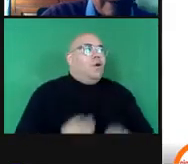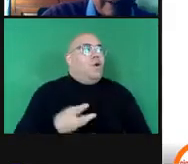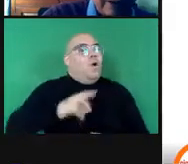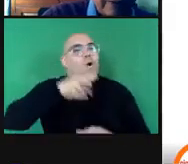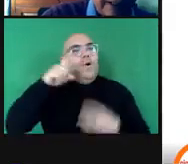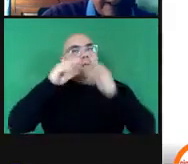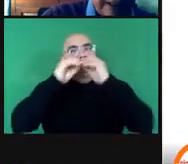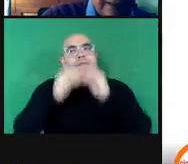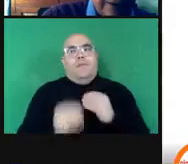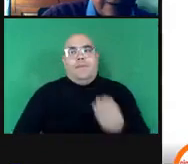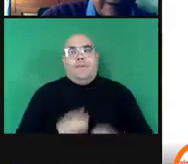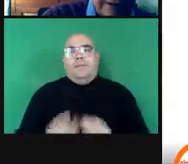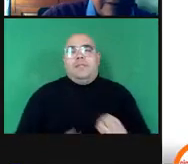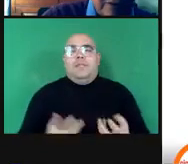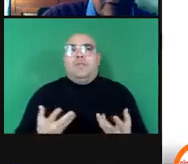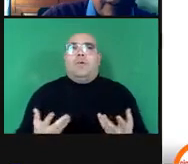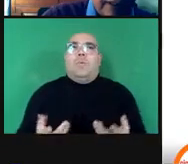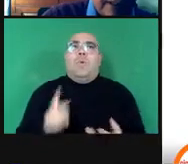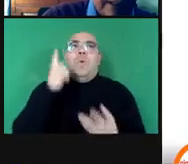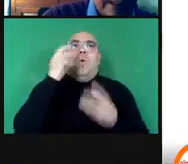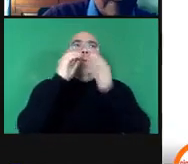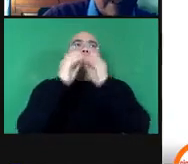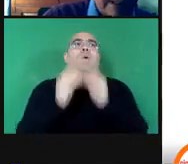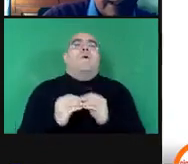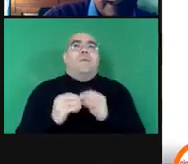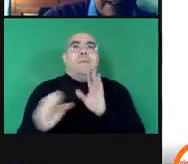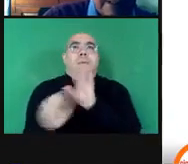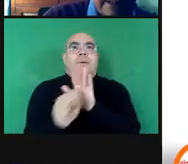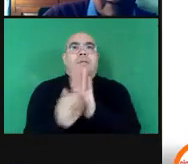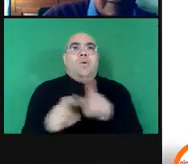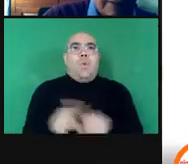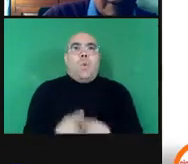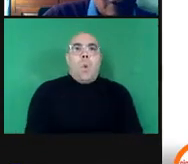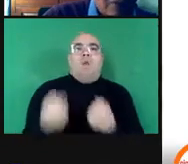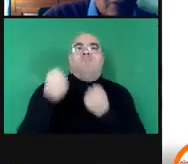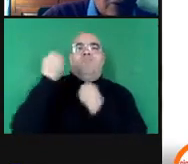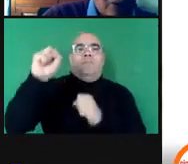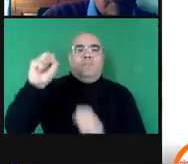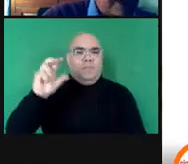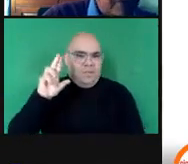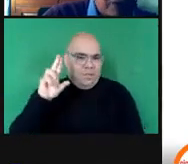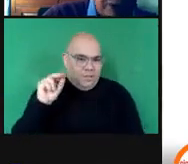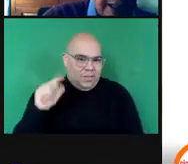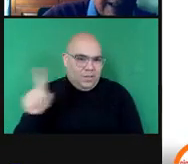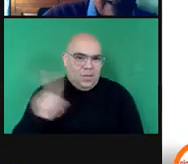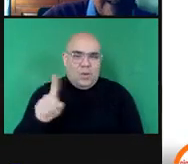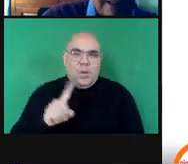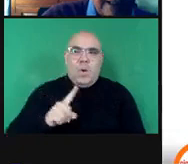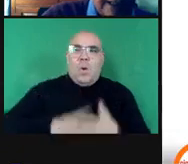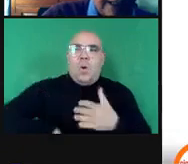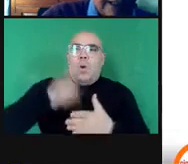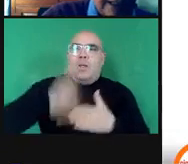ya no es un símbolo de rebeldía, sino más bien como un contrato social